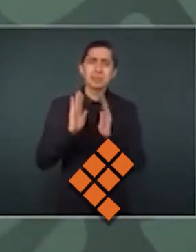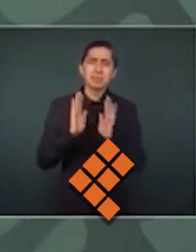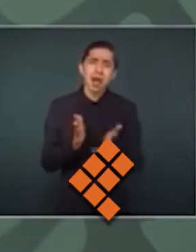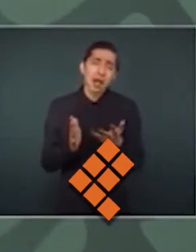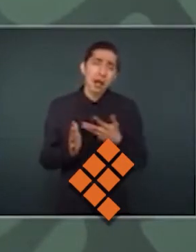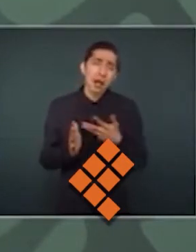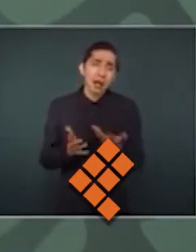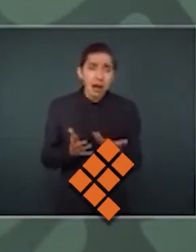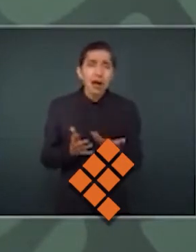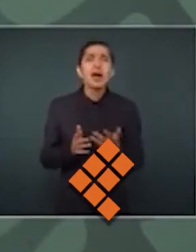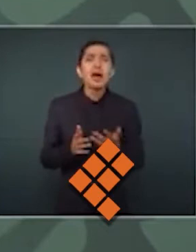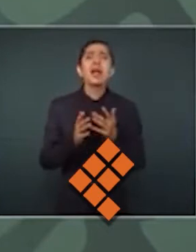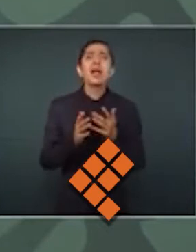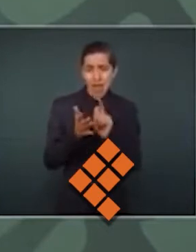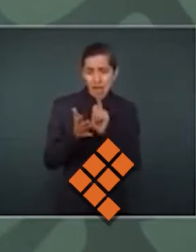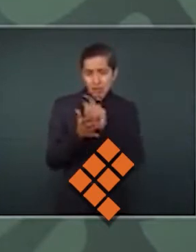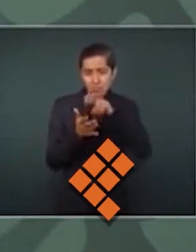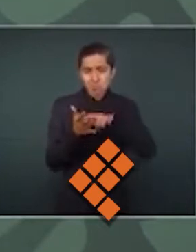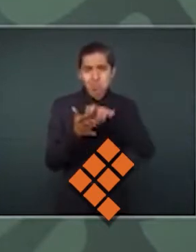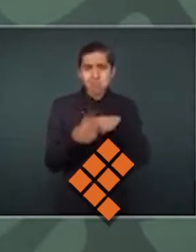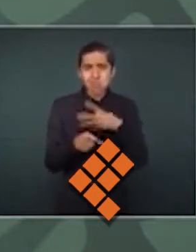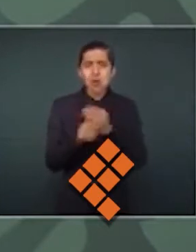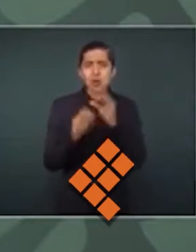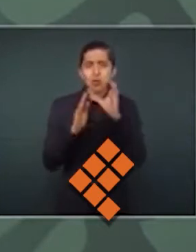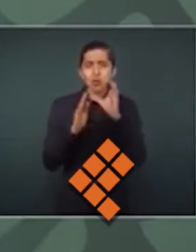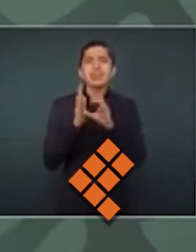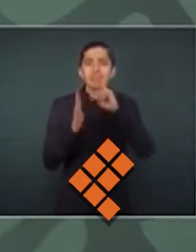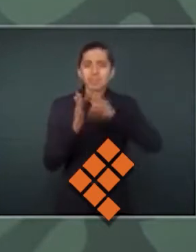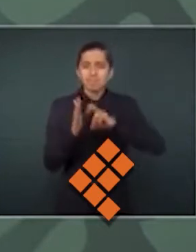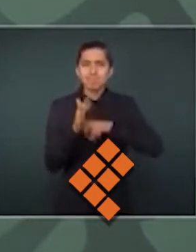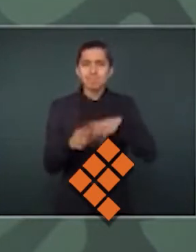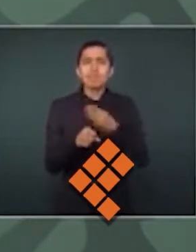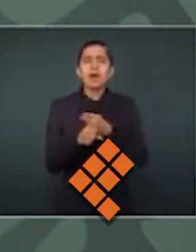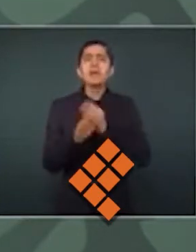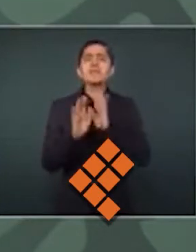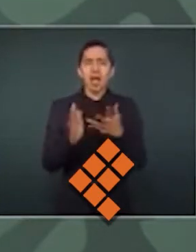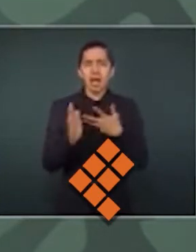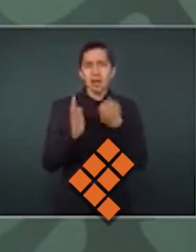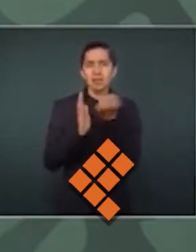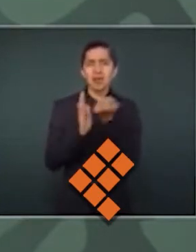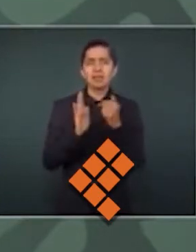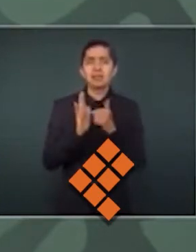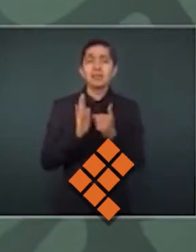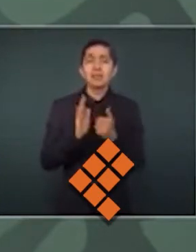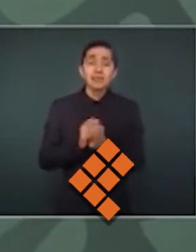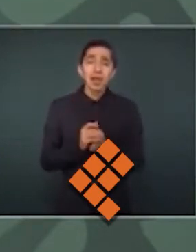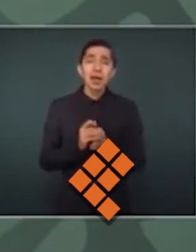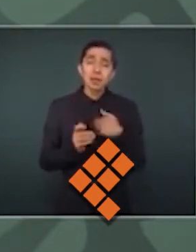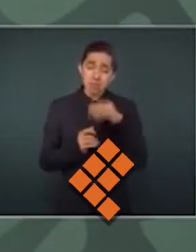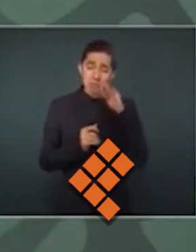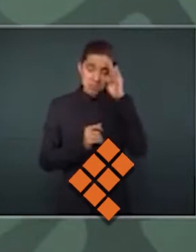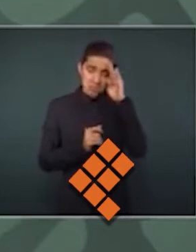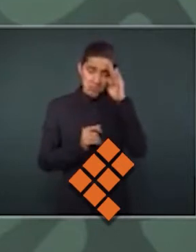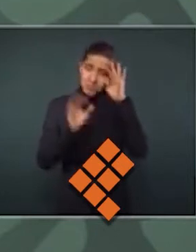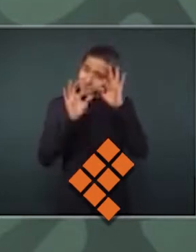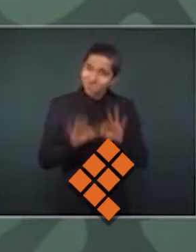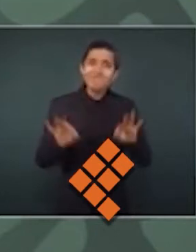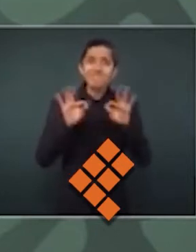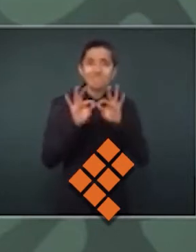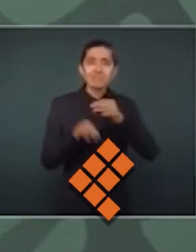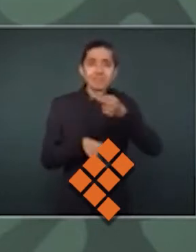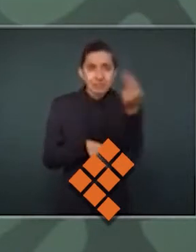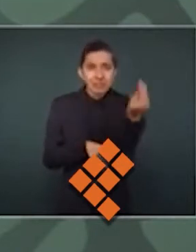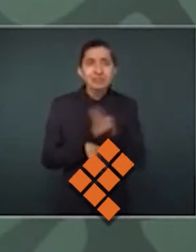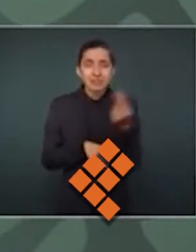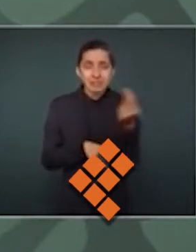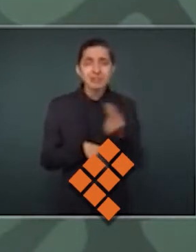necesario en medio de la pandemia del SARS-CoV-2 para poder viajar a los Estados Unidos. A unas horas de viajar en un vuelo comercial